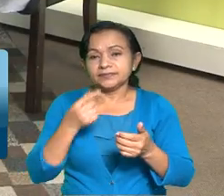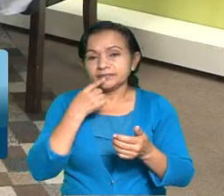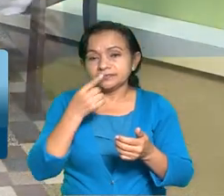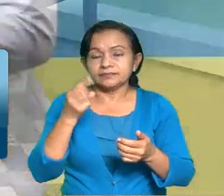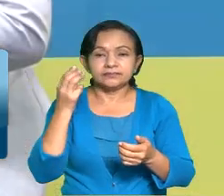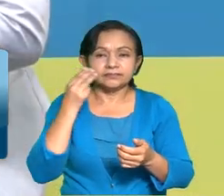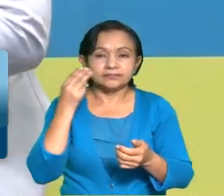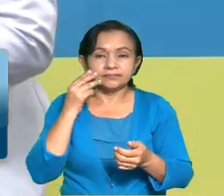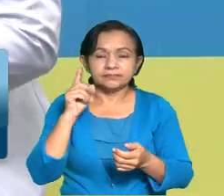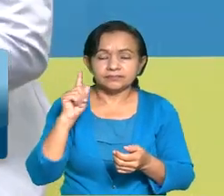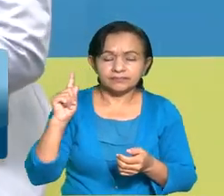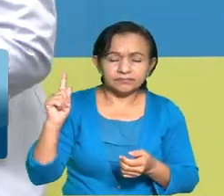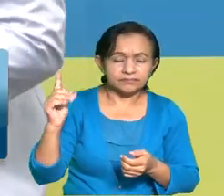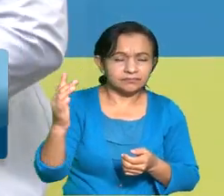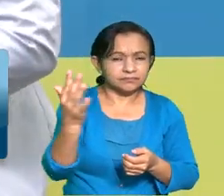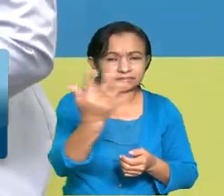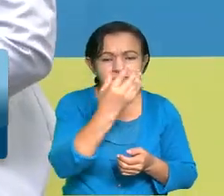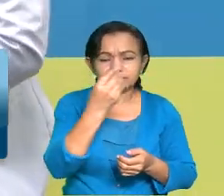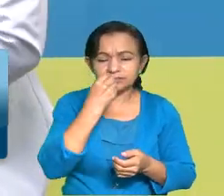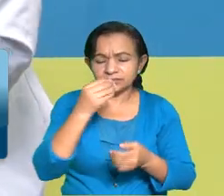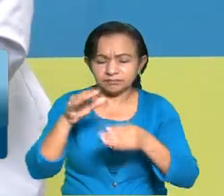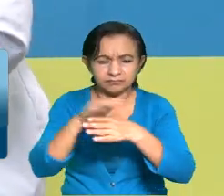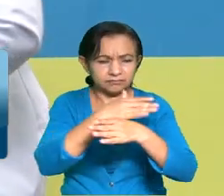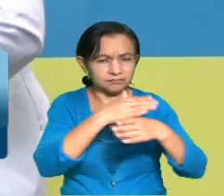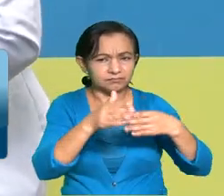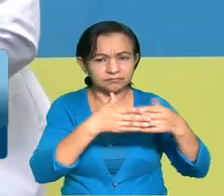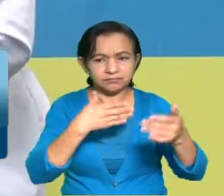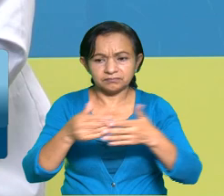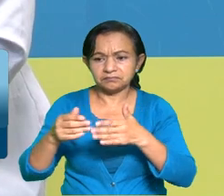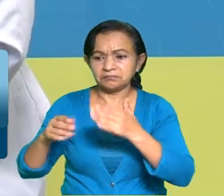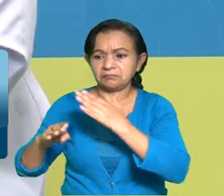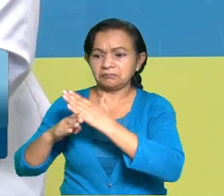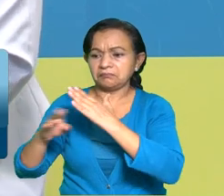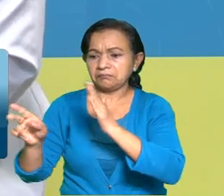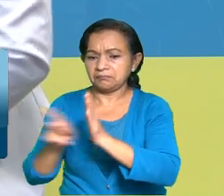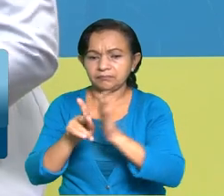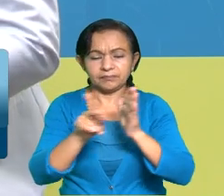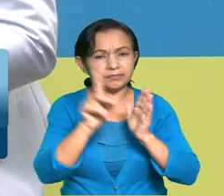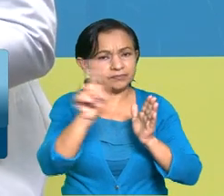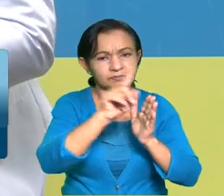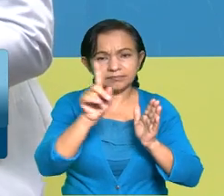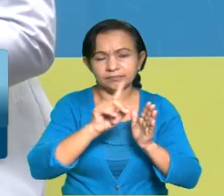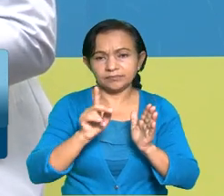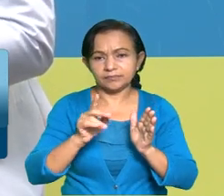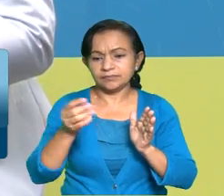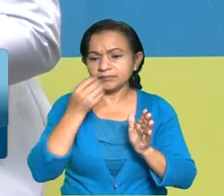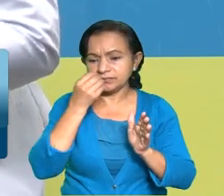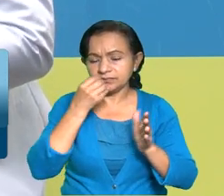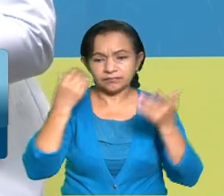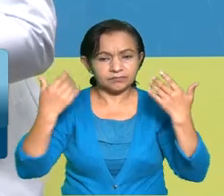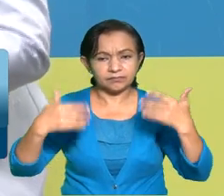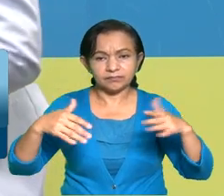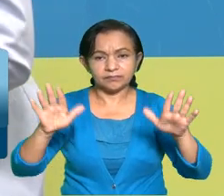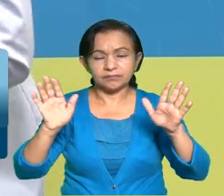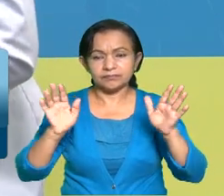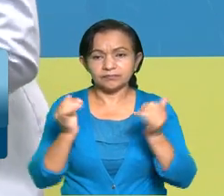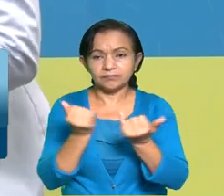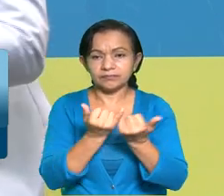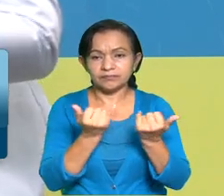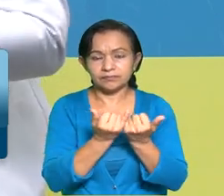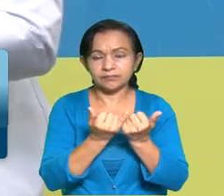puede alimentarse de todo tipo de comidas, no está restringido. Obviamente tenemos que favorecer la